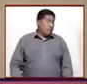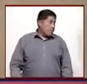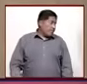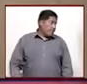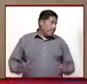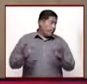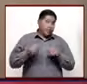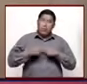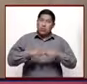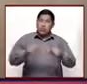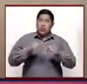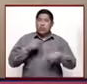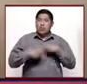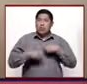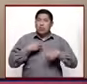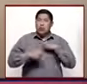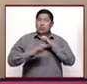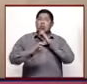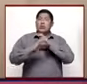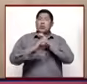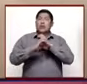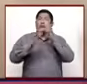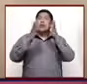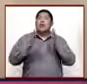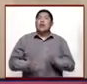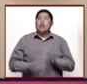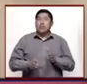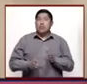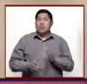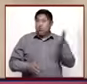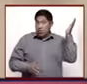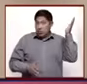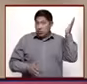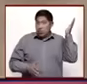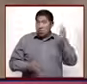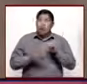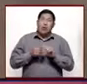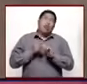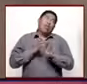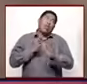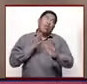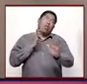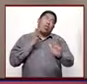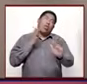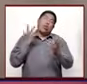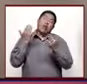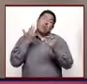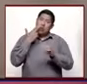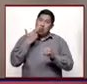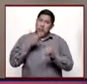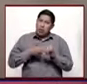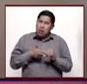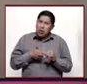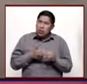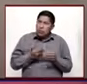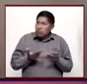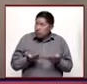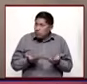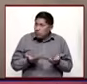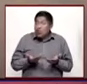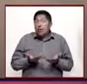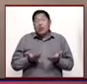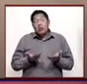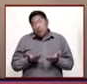Continúa el drama de los camioneros cisterneros que siguen haciendo largas filas esperando cargar combustible. Así es, pero bueno,